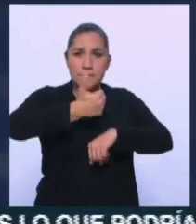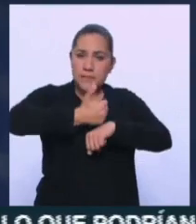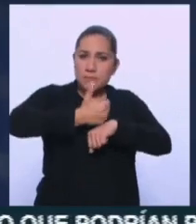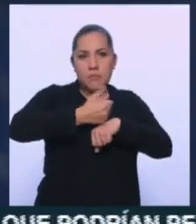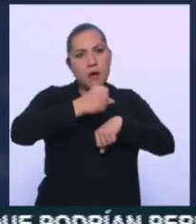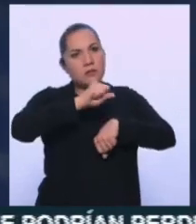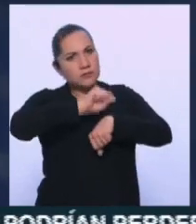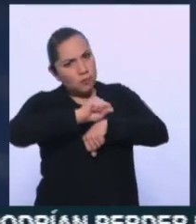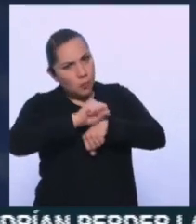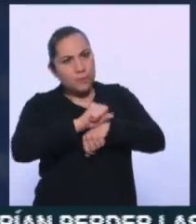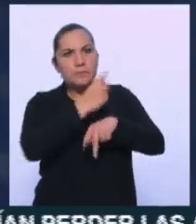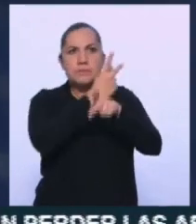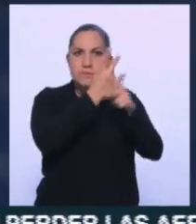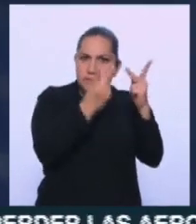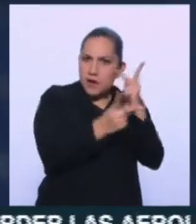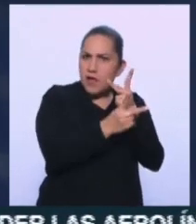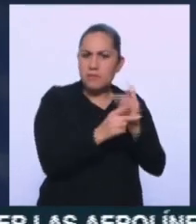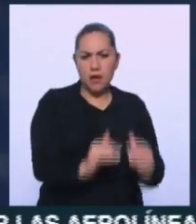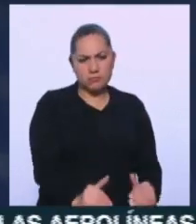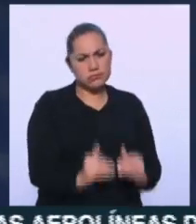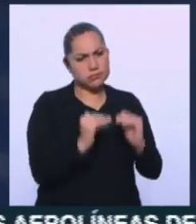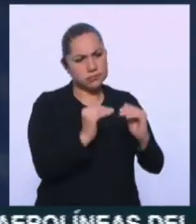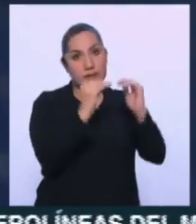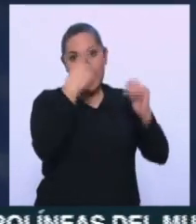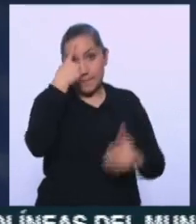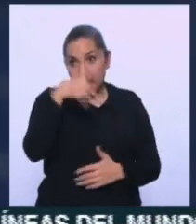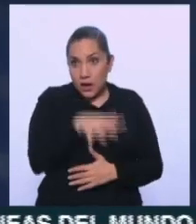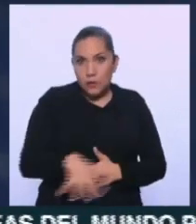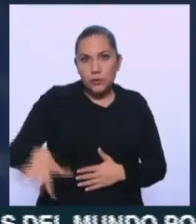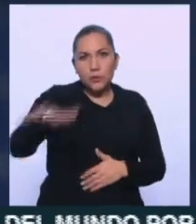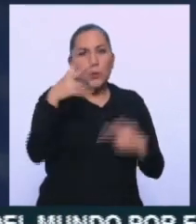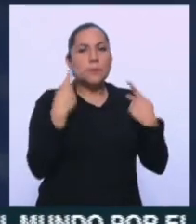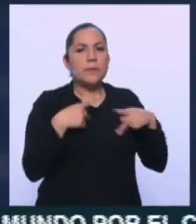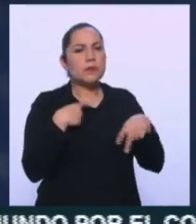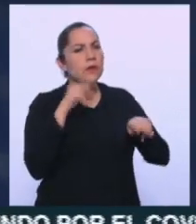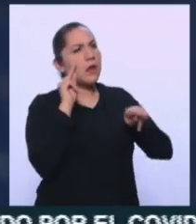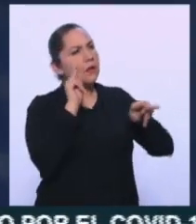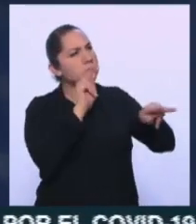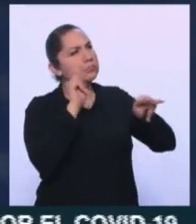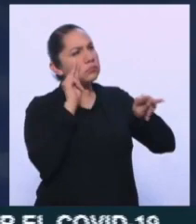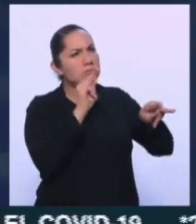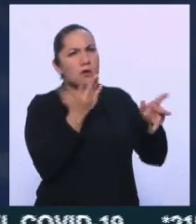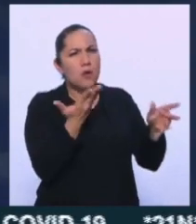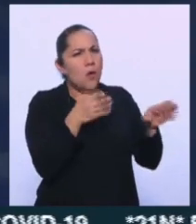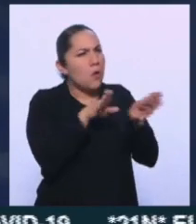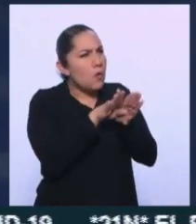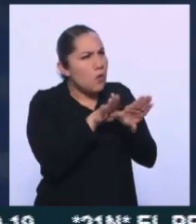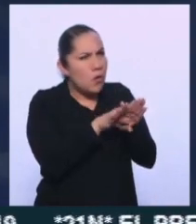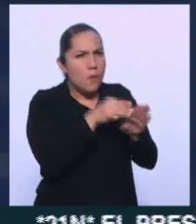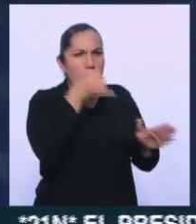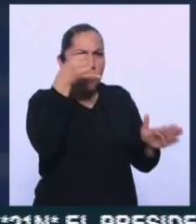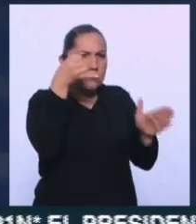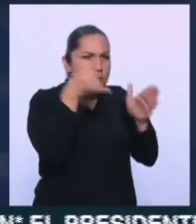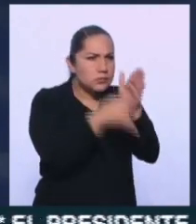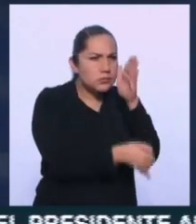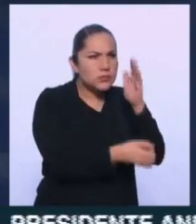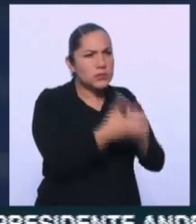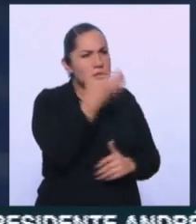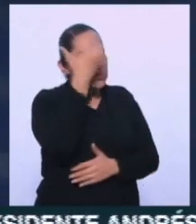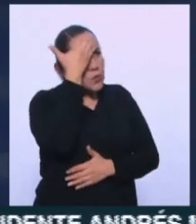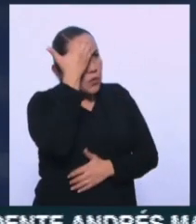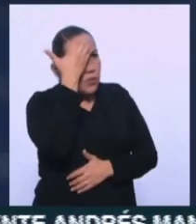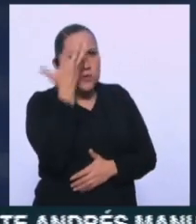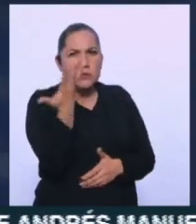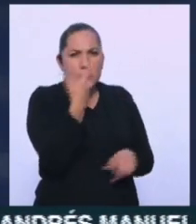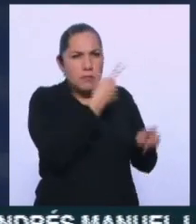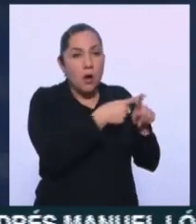pues aprenda otra forma de mirar los productos audiovisuales, que ahora todo el tiempo los estamos viendo, ¿no? En cualquier lugar que vas, en cualquier pantalla, todo el tiempo